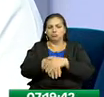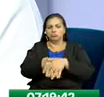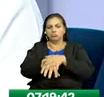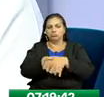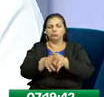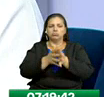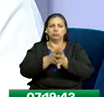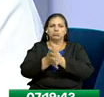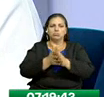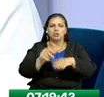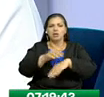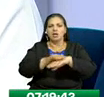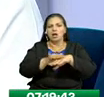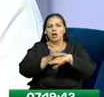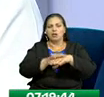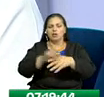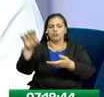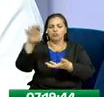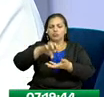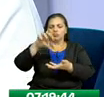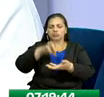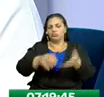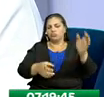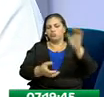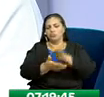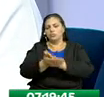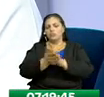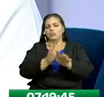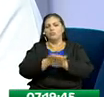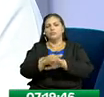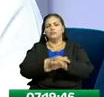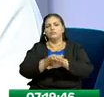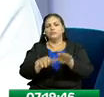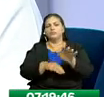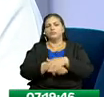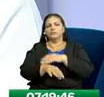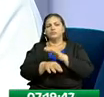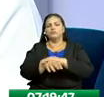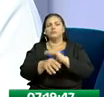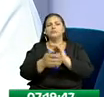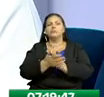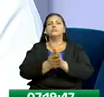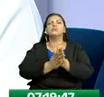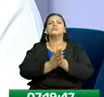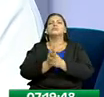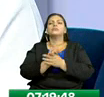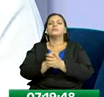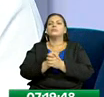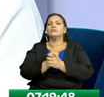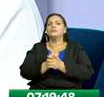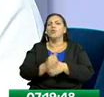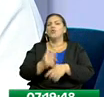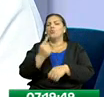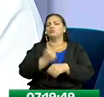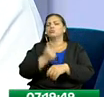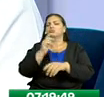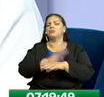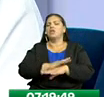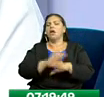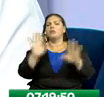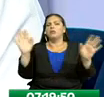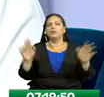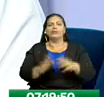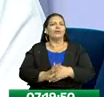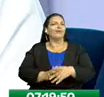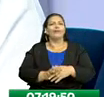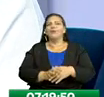gel antiséptico en caso de no tener la posibilidad de lavarse las manos. Todo eso tiene que ser frecuente, no solamente como hemos acostumbrado